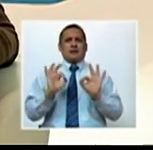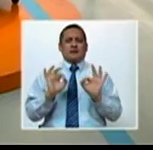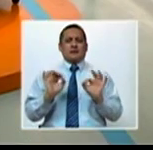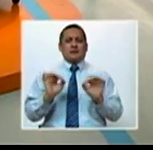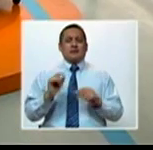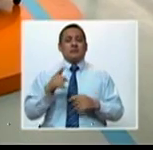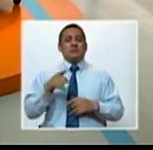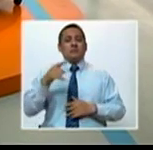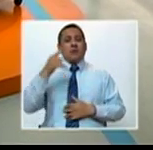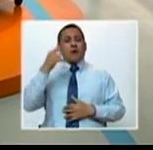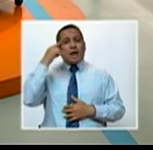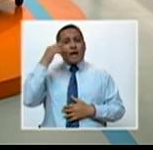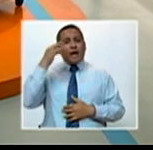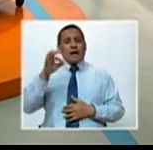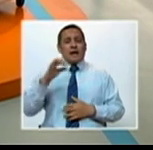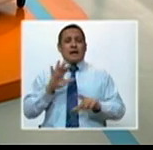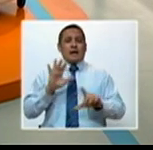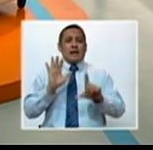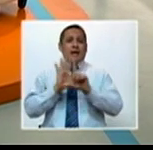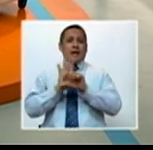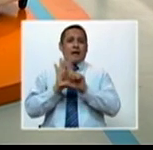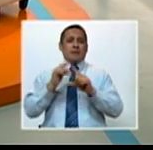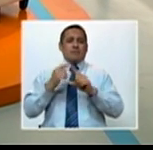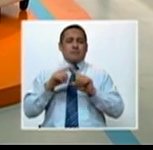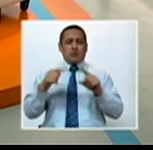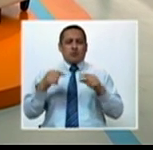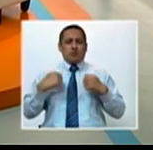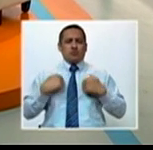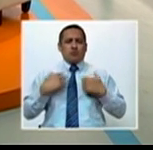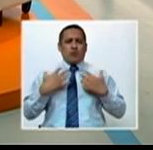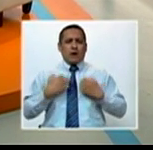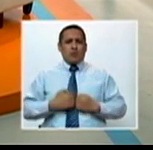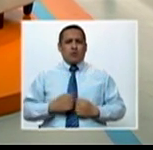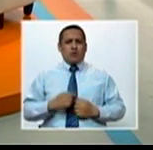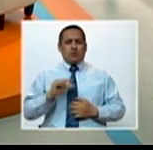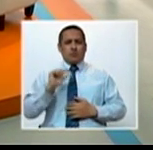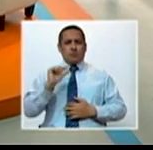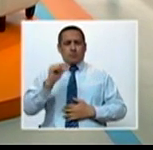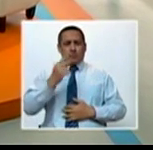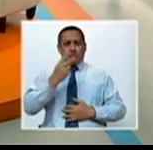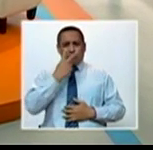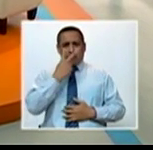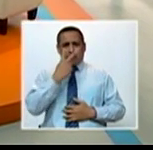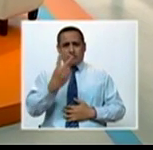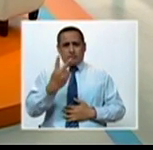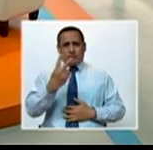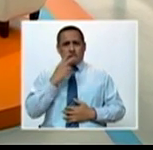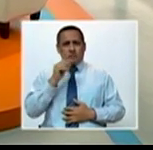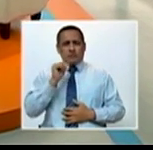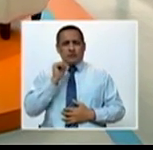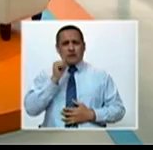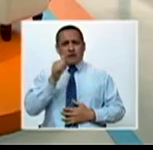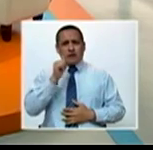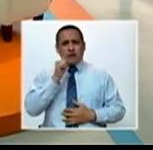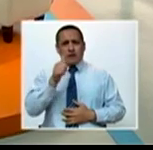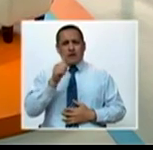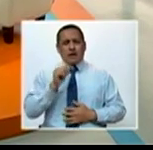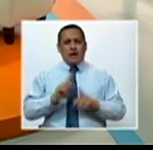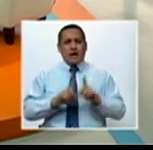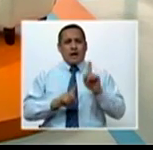Desde un punto de vista legal, yo no soy abogado, pero conozco algo porque estoy